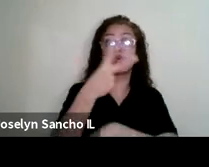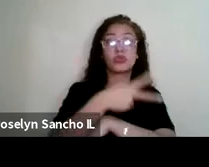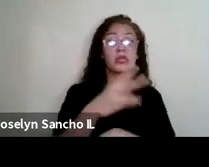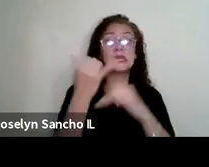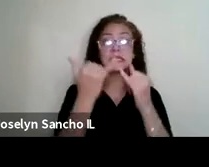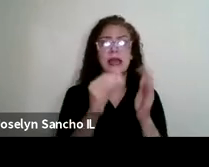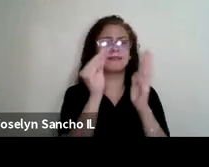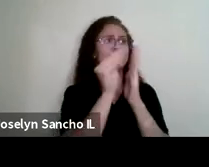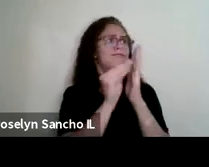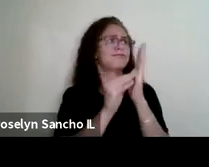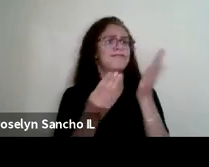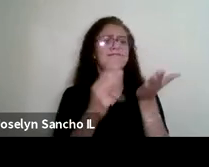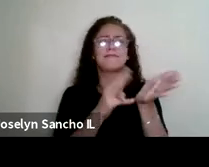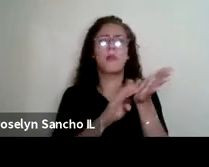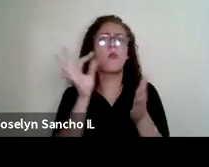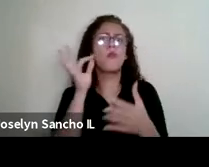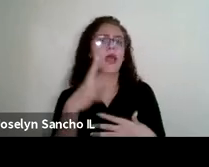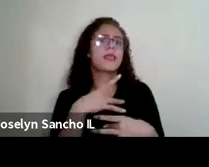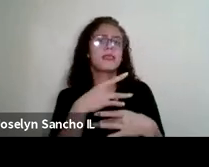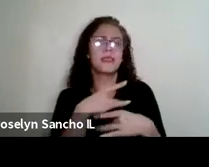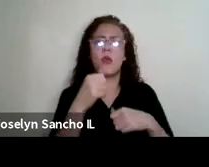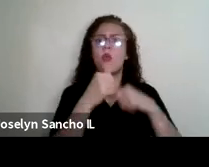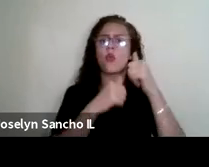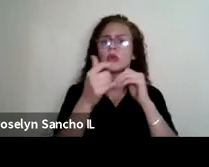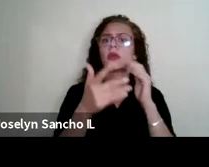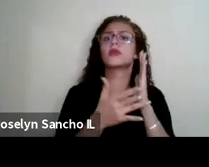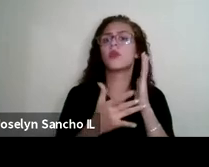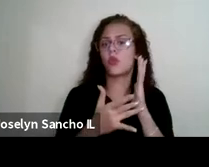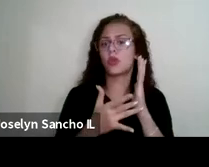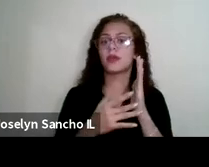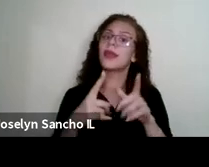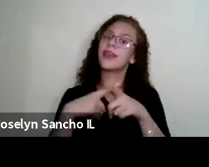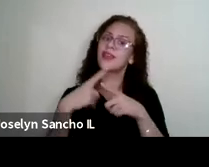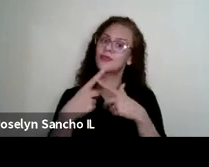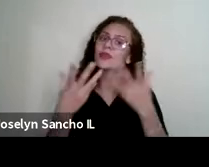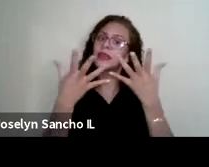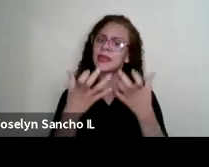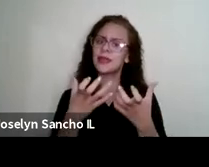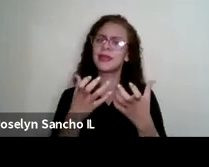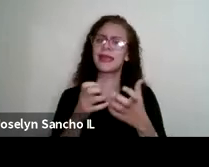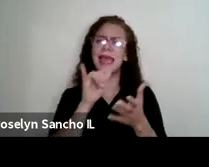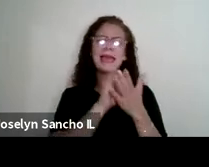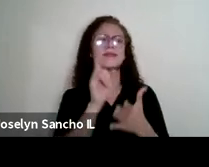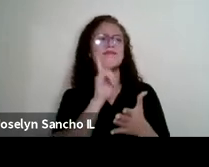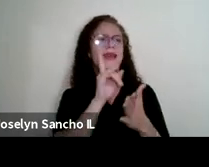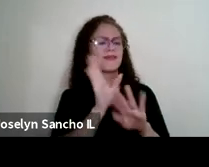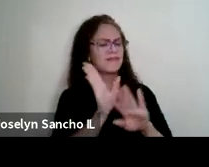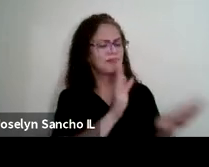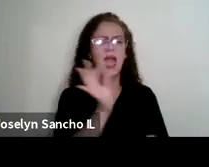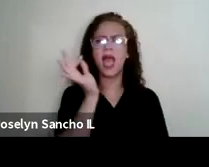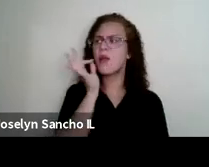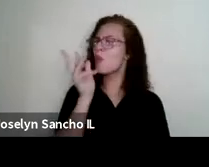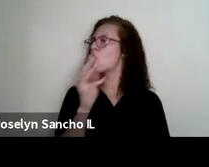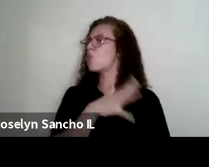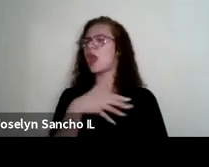están llenas de chicas interesadas en construir tecnología. Entonces queremos desmitificar el hecho de que a las mujeres no